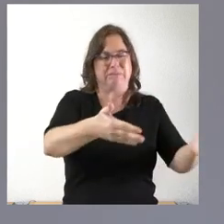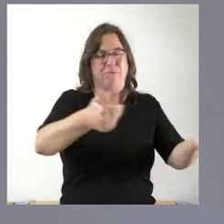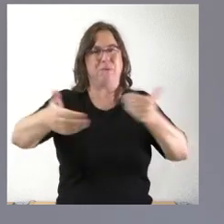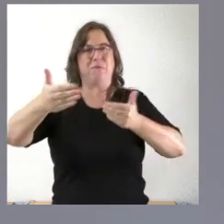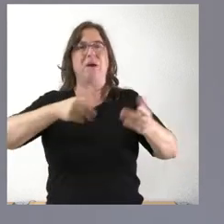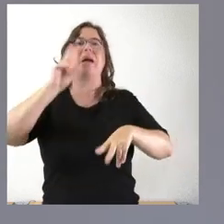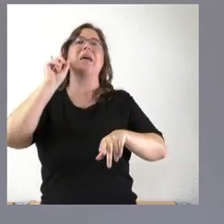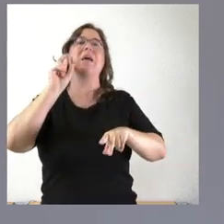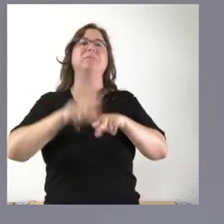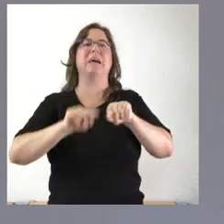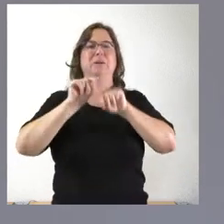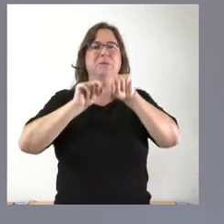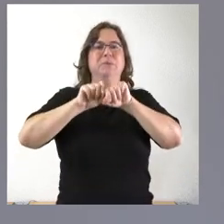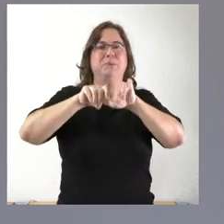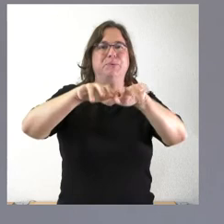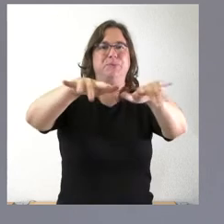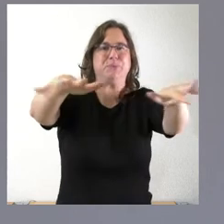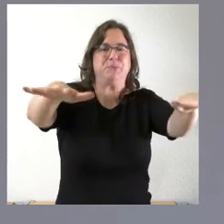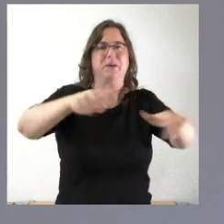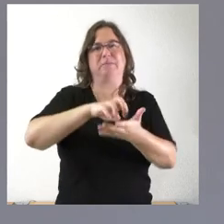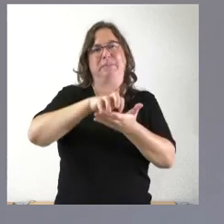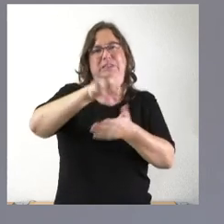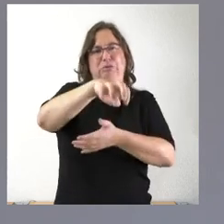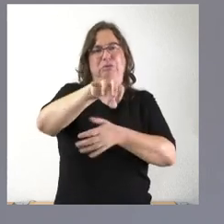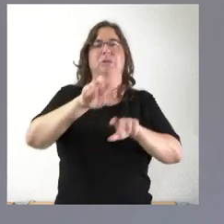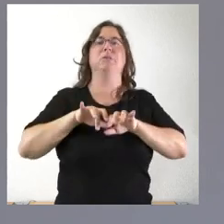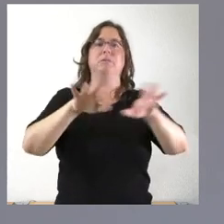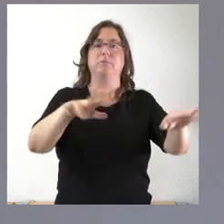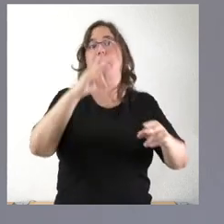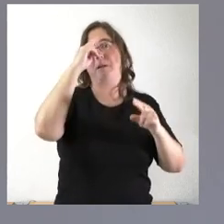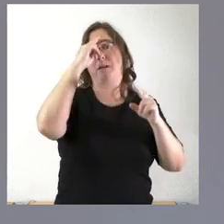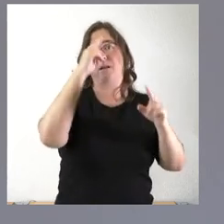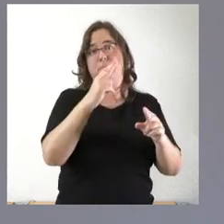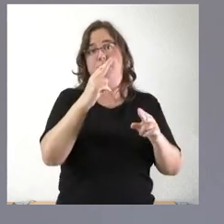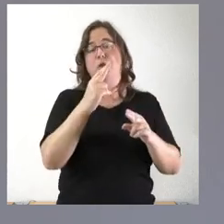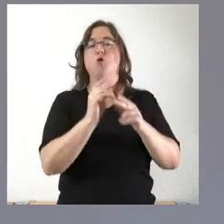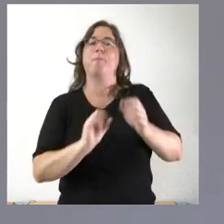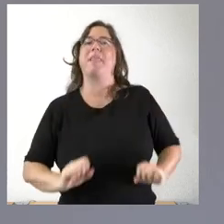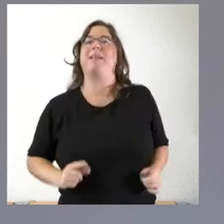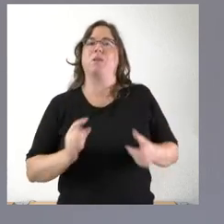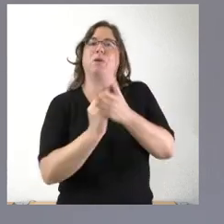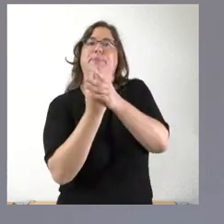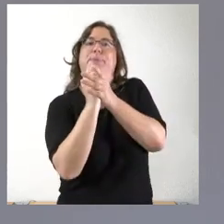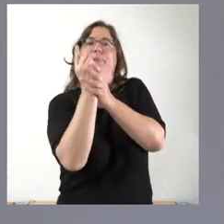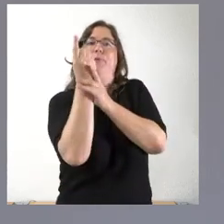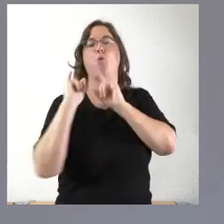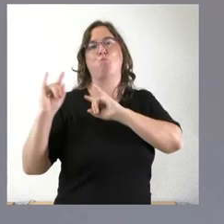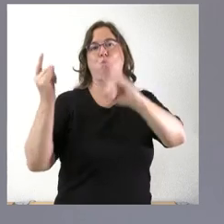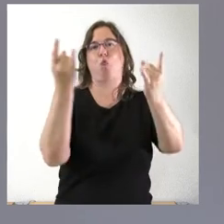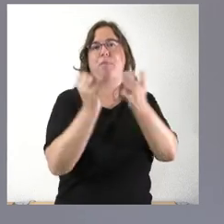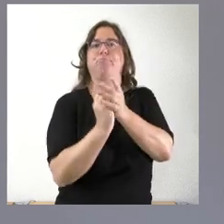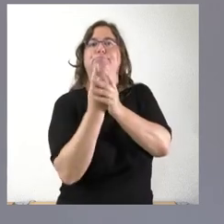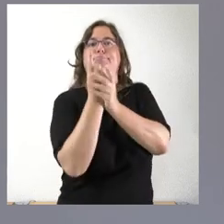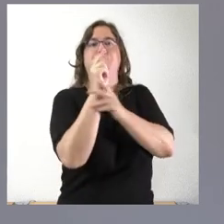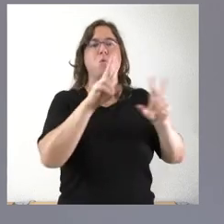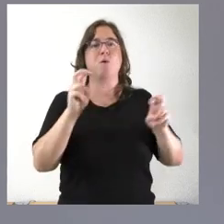plagas. Siempre hemos dicho también que esto tiene que ser compatible con el respeto a la capacidad de autogeneración que puede tener el propio entorno natural. Creo que el